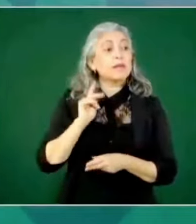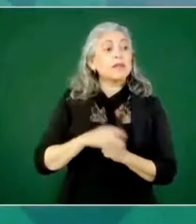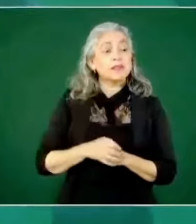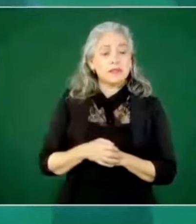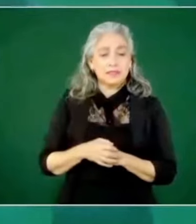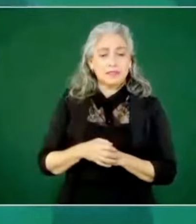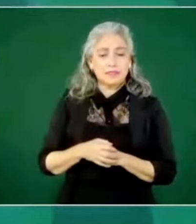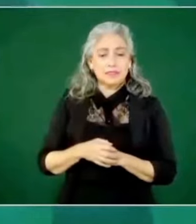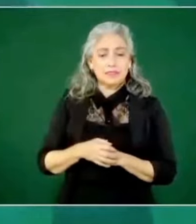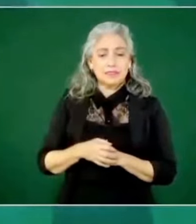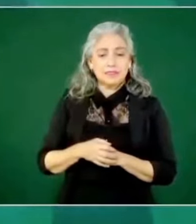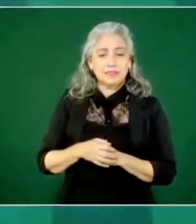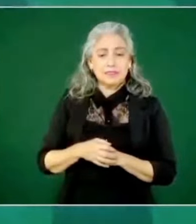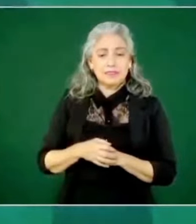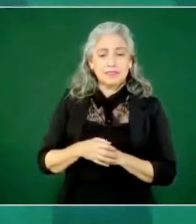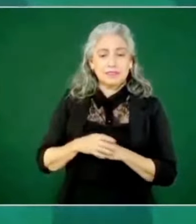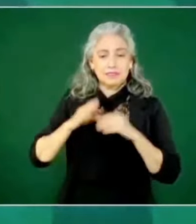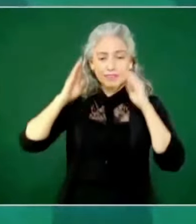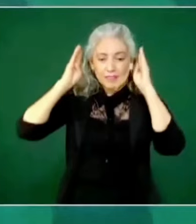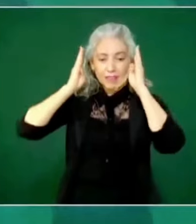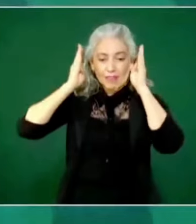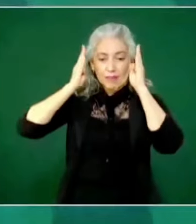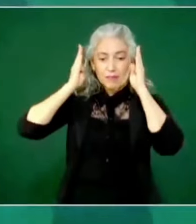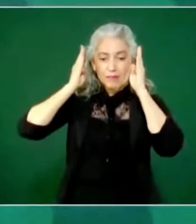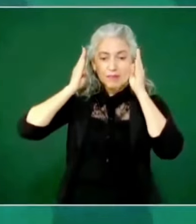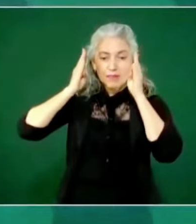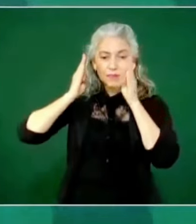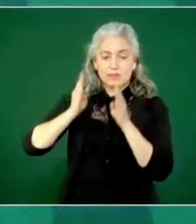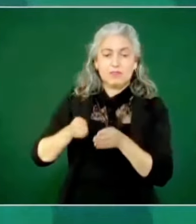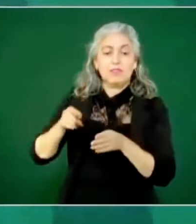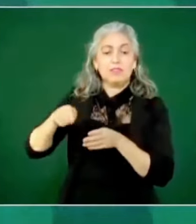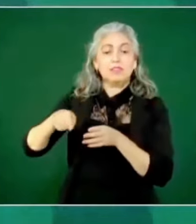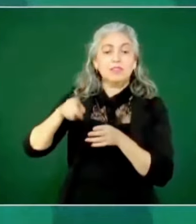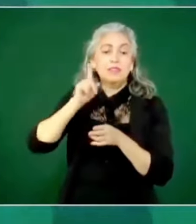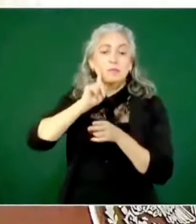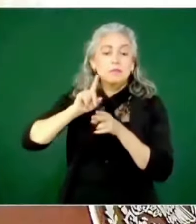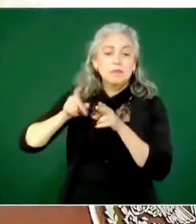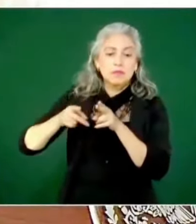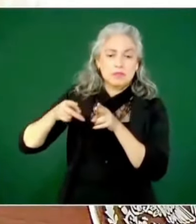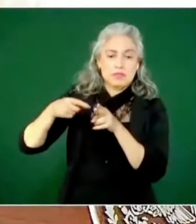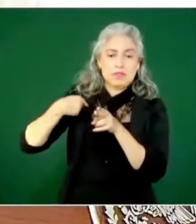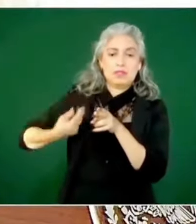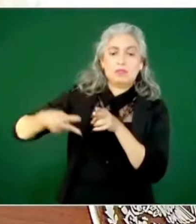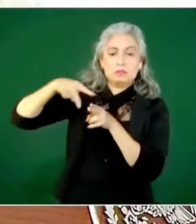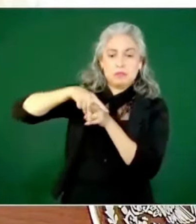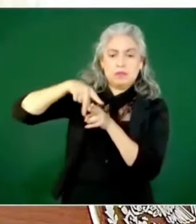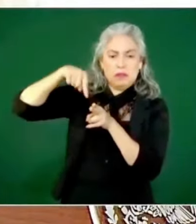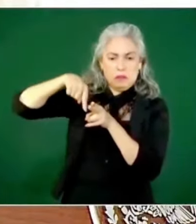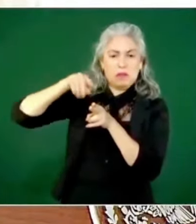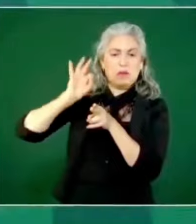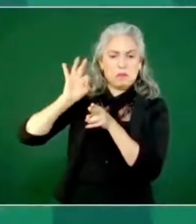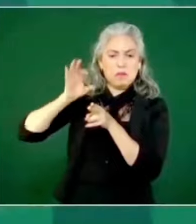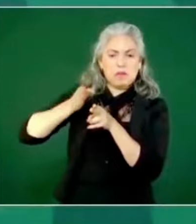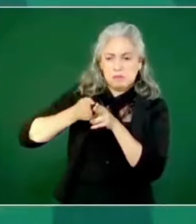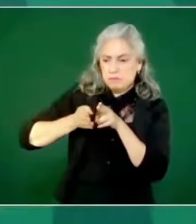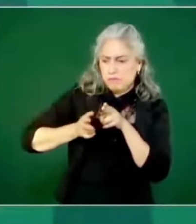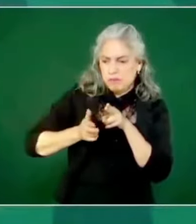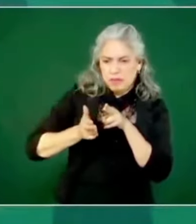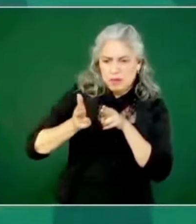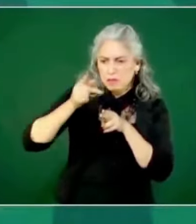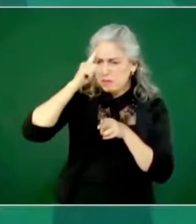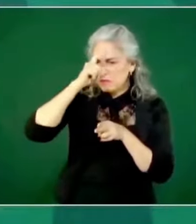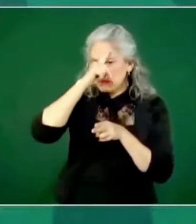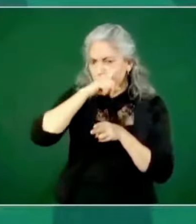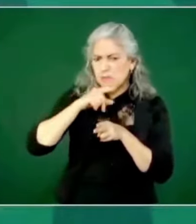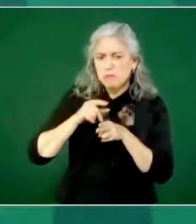saben andar mejor que los caballos por caminos muy difíciles,